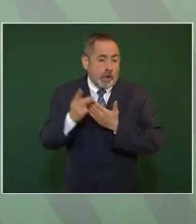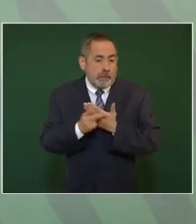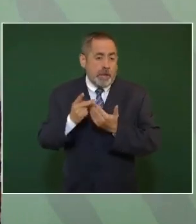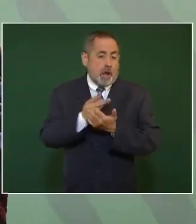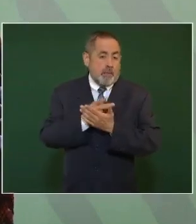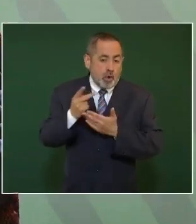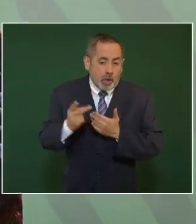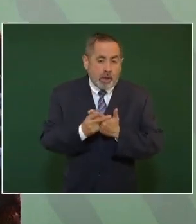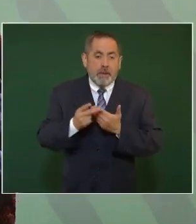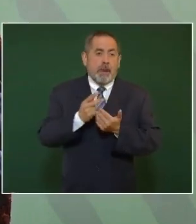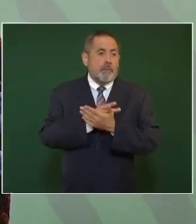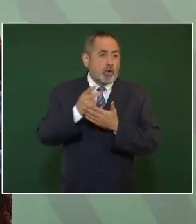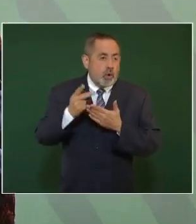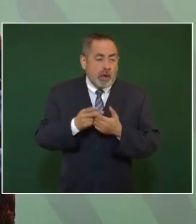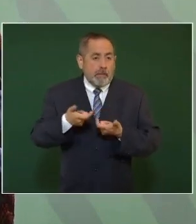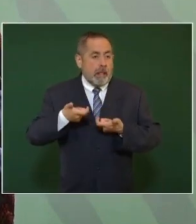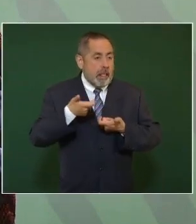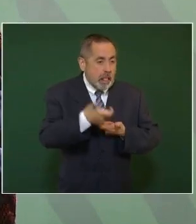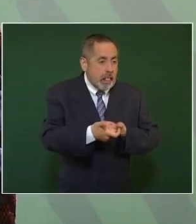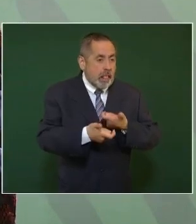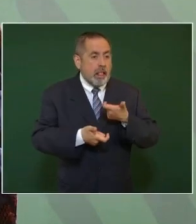con oficinas.